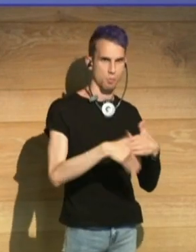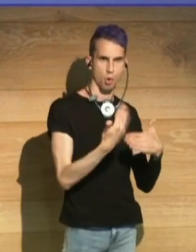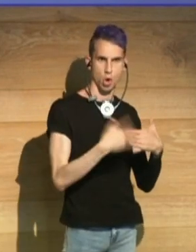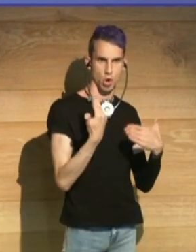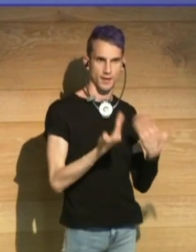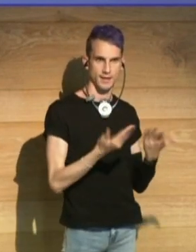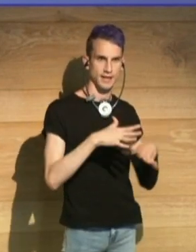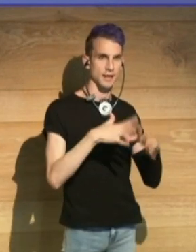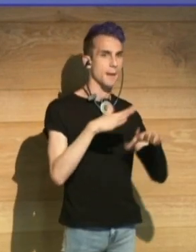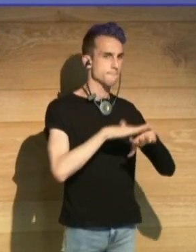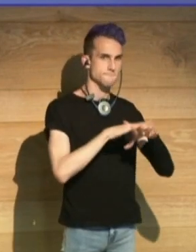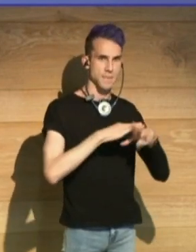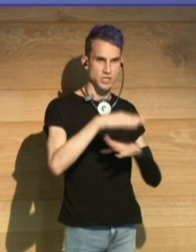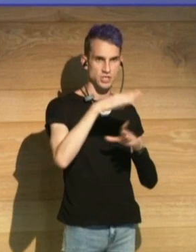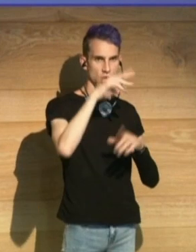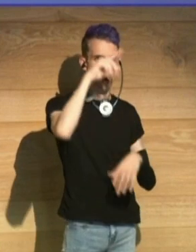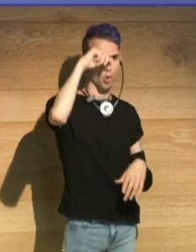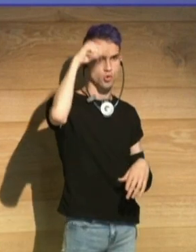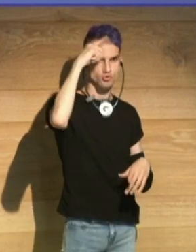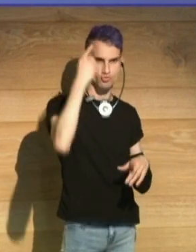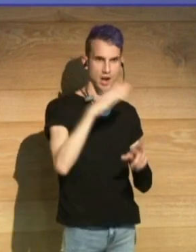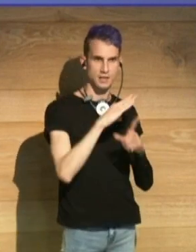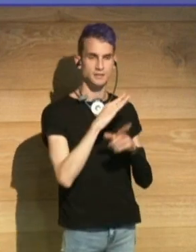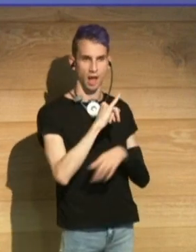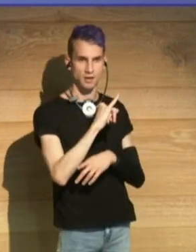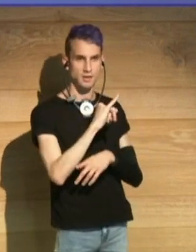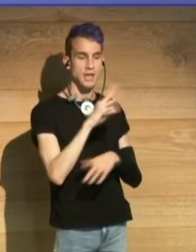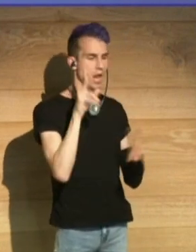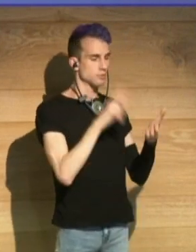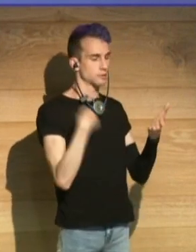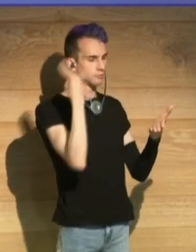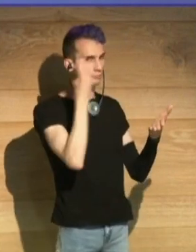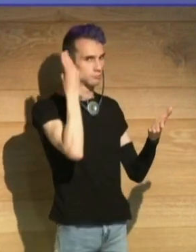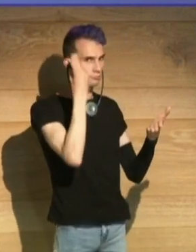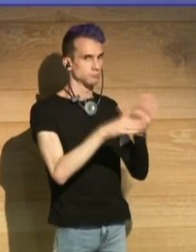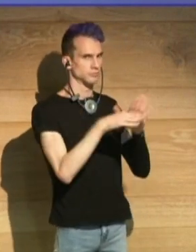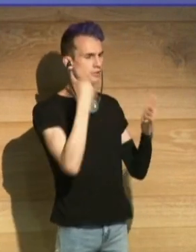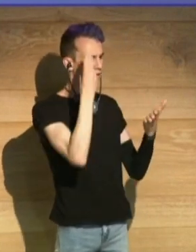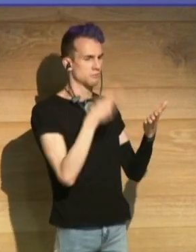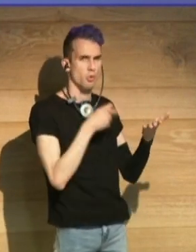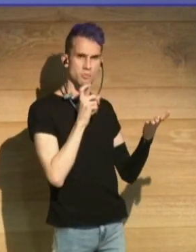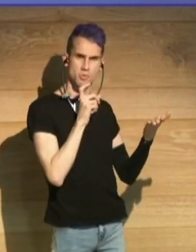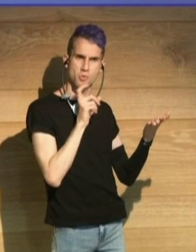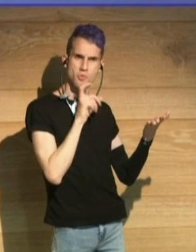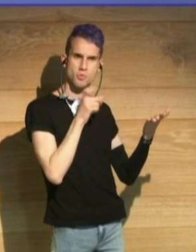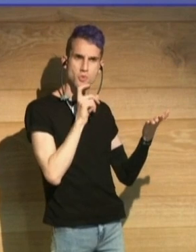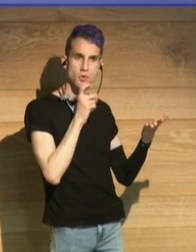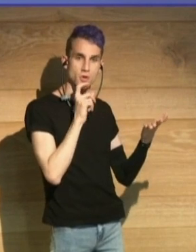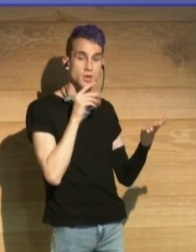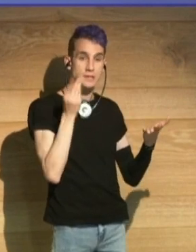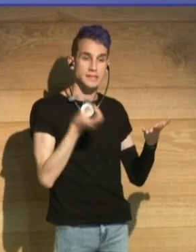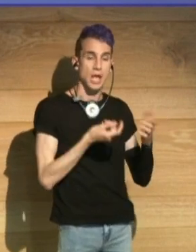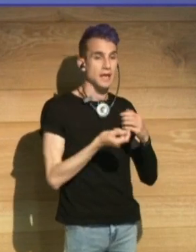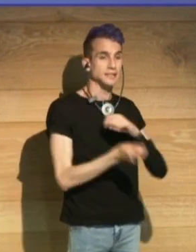con grandes bases culturales, y el lector se va haciendo la pregunta continuamente, ¿pero cómo fue posible? Y usted va dando algunas